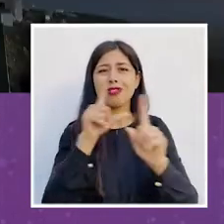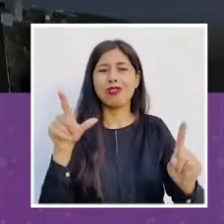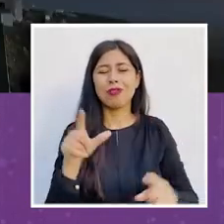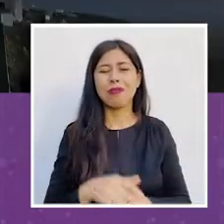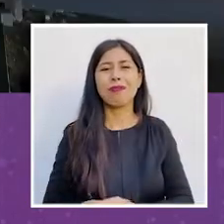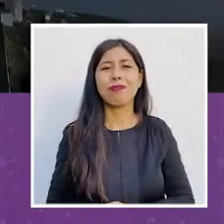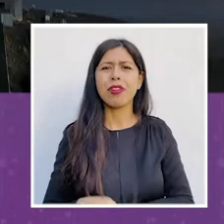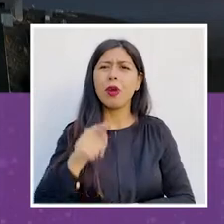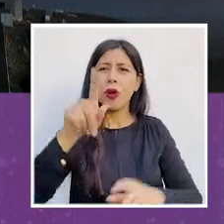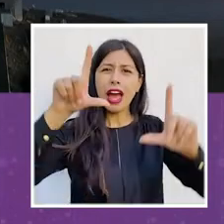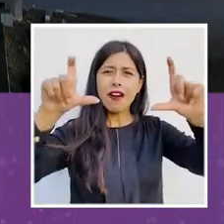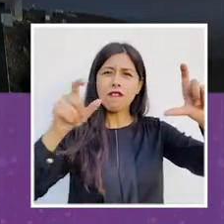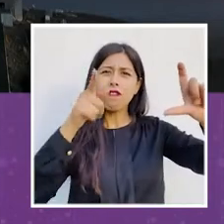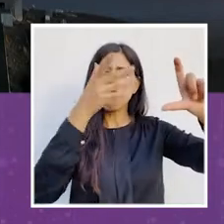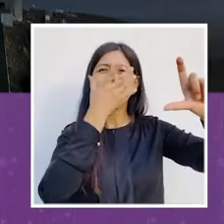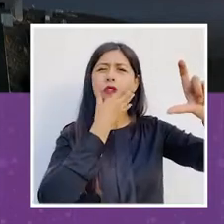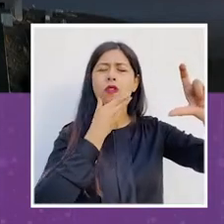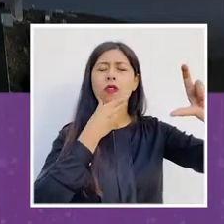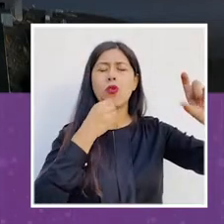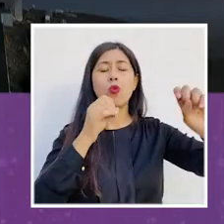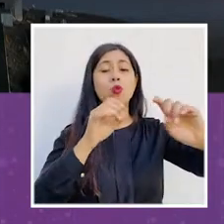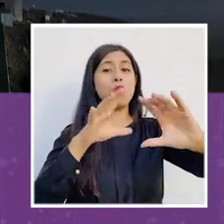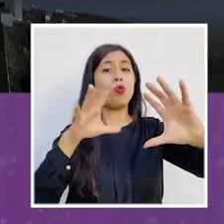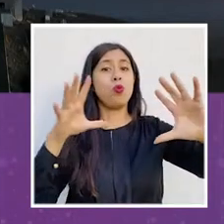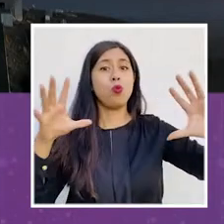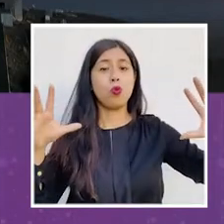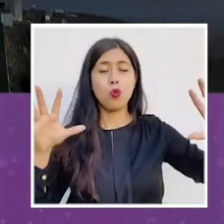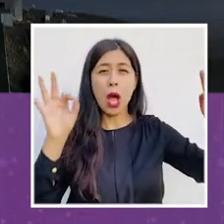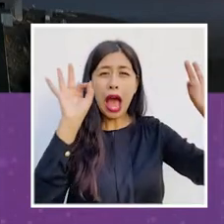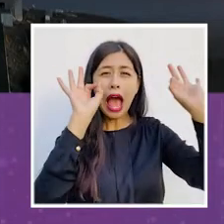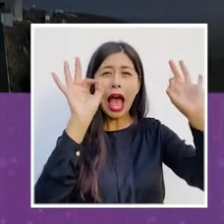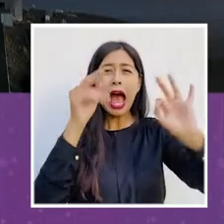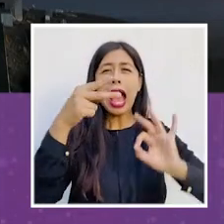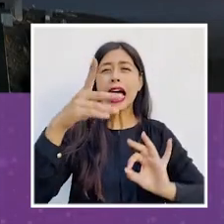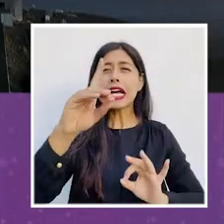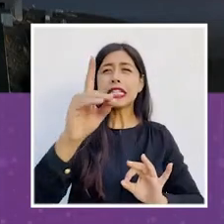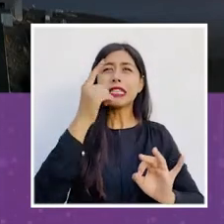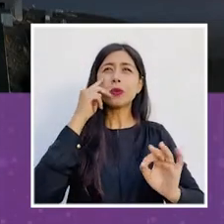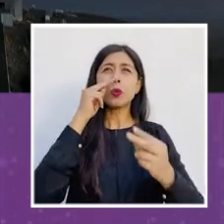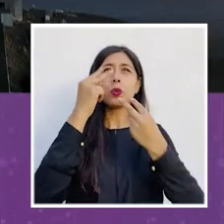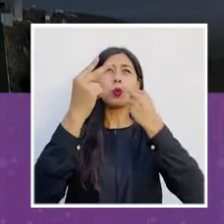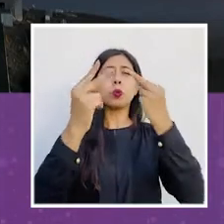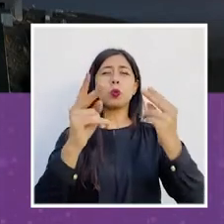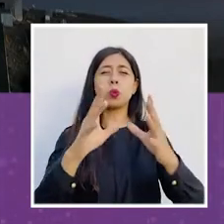qué les parece esta fotografía? De altísima definición,